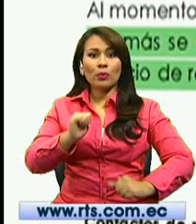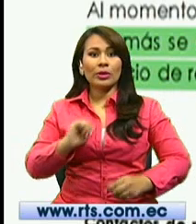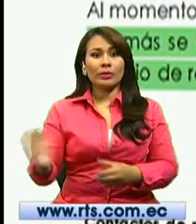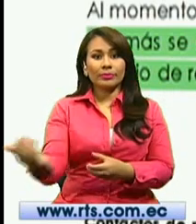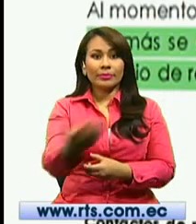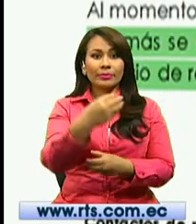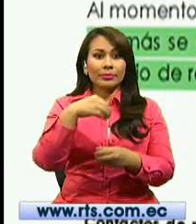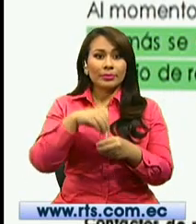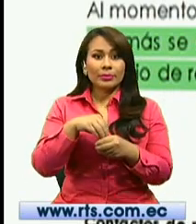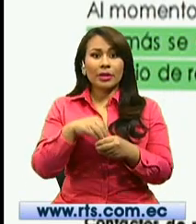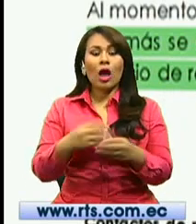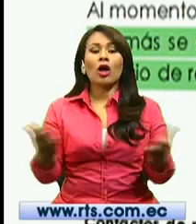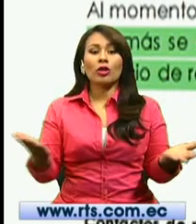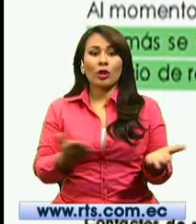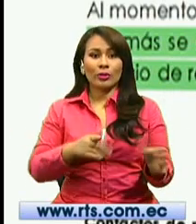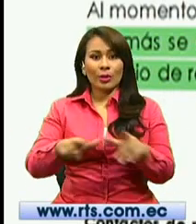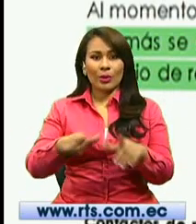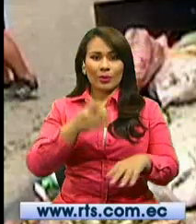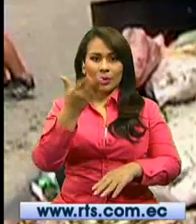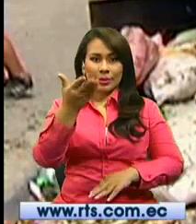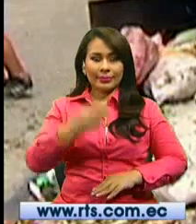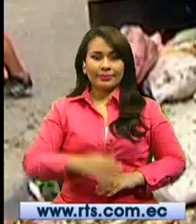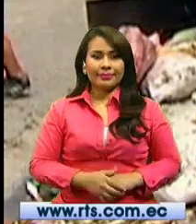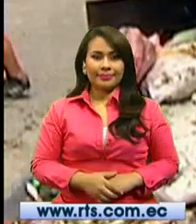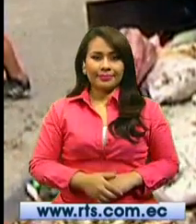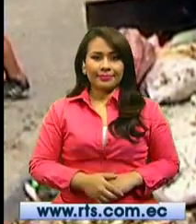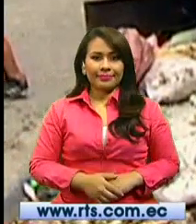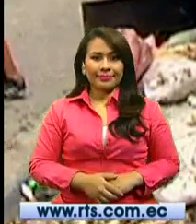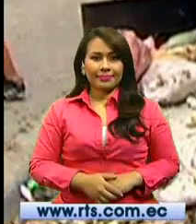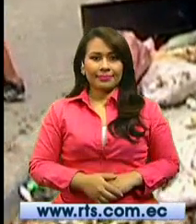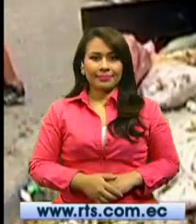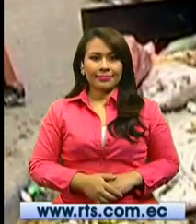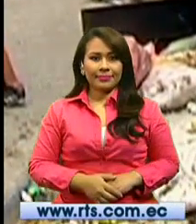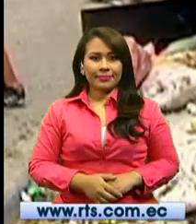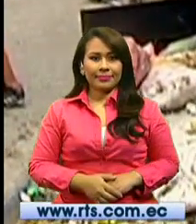de recolección en dicho sector. Informó José Morales.